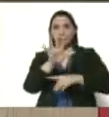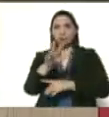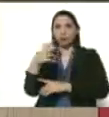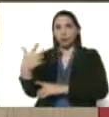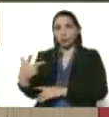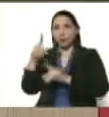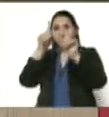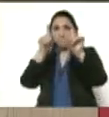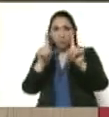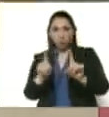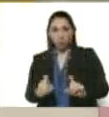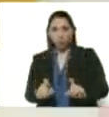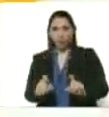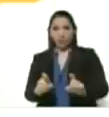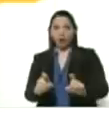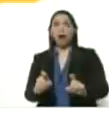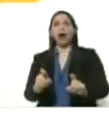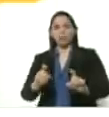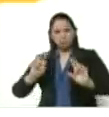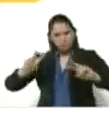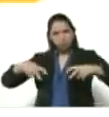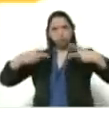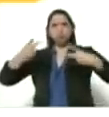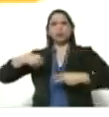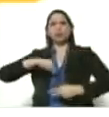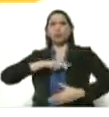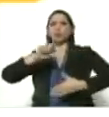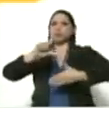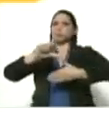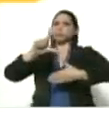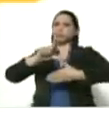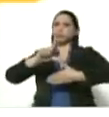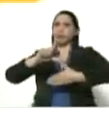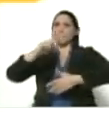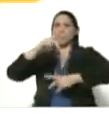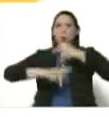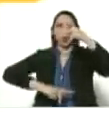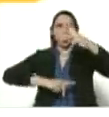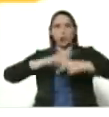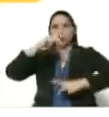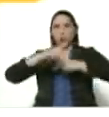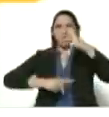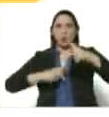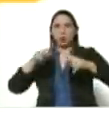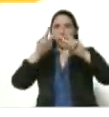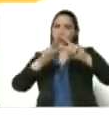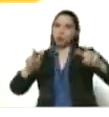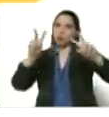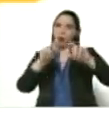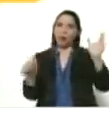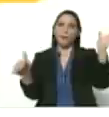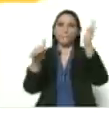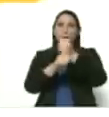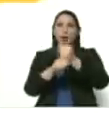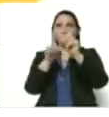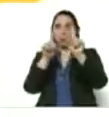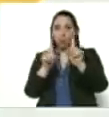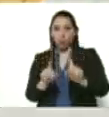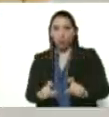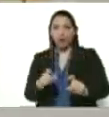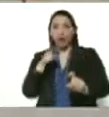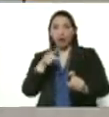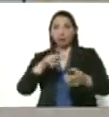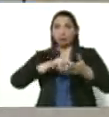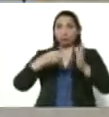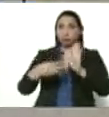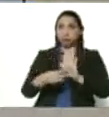482.953 pruebas, que nos coloca a la vanguardia en nuestro continente en el proceso de pesquisaje, de detección. Esto